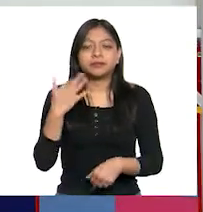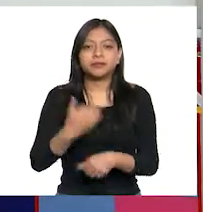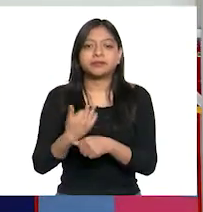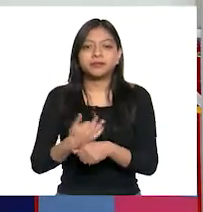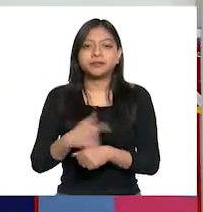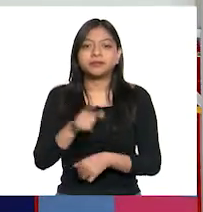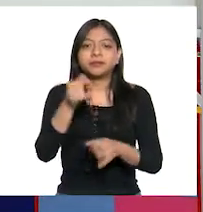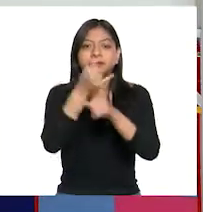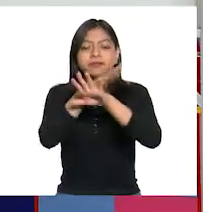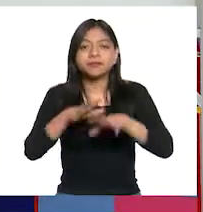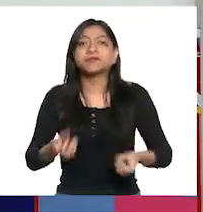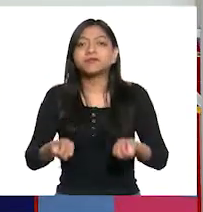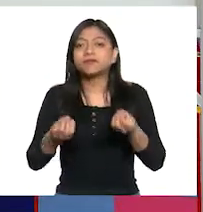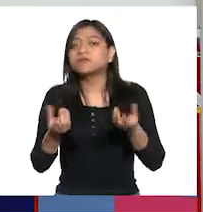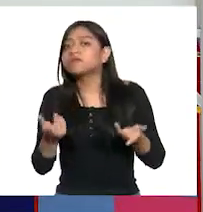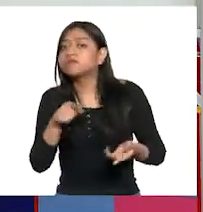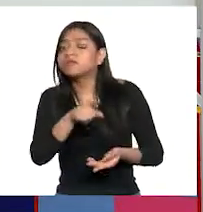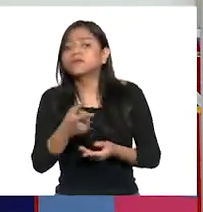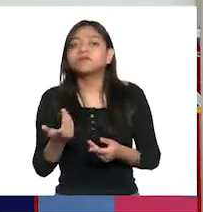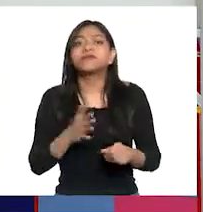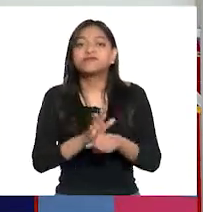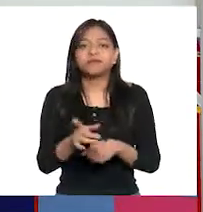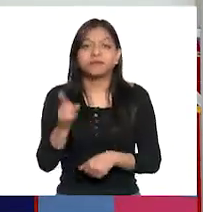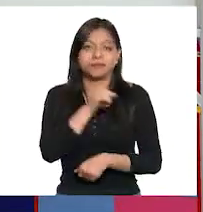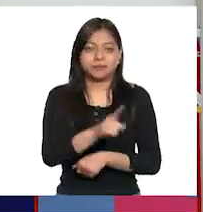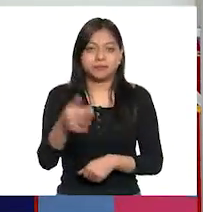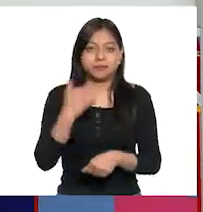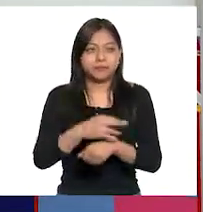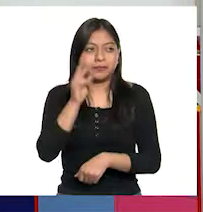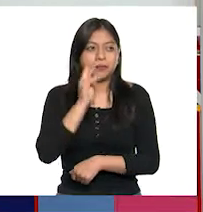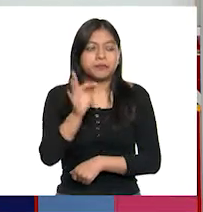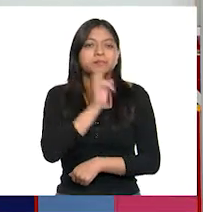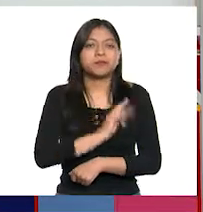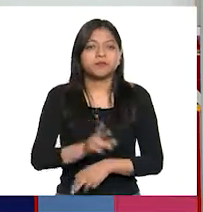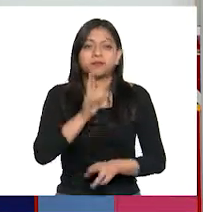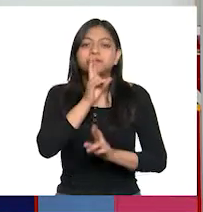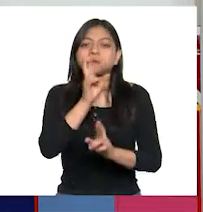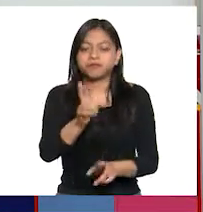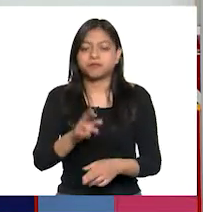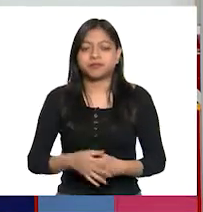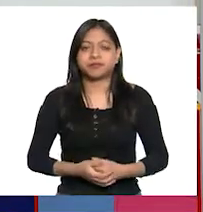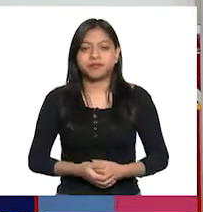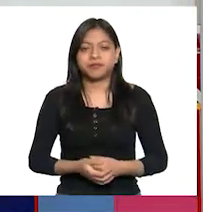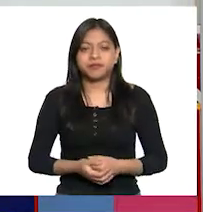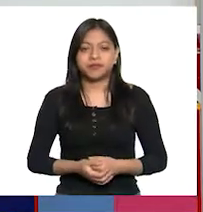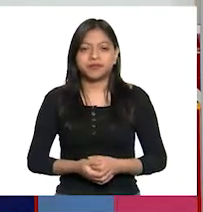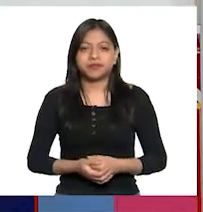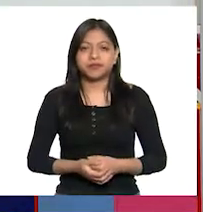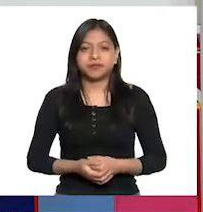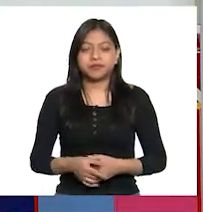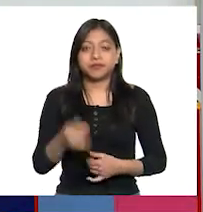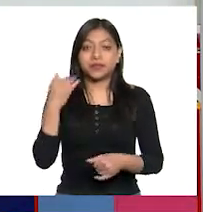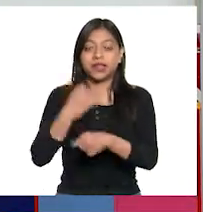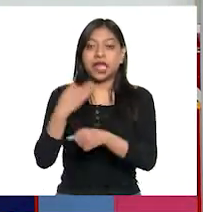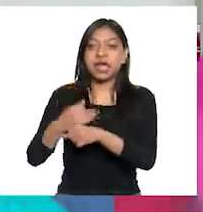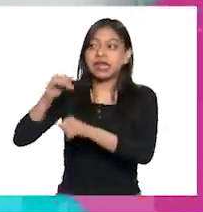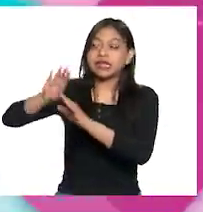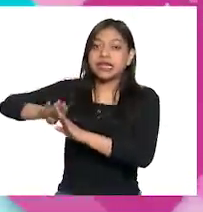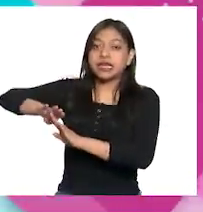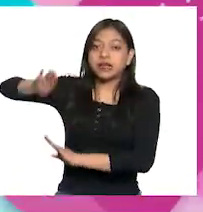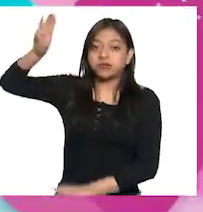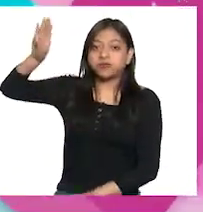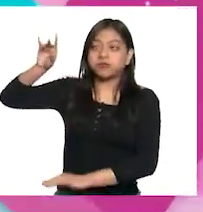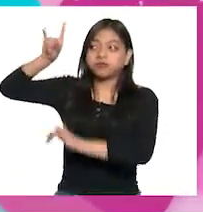el cartel y ahí vamos a ver si nos puede ayudar a resolver los desafíos que nos presentan. Vamos a ver el cartel y vamos a analizar muy bien qué es lo que